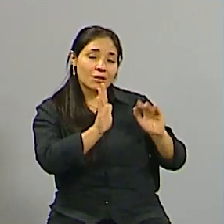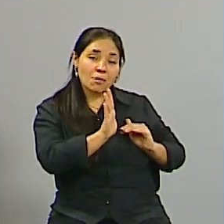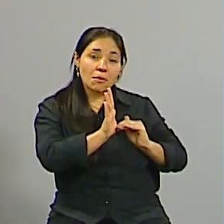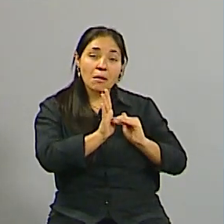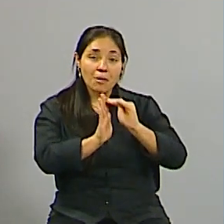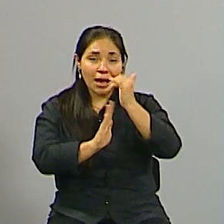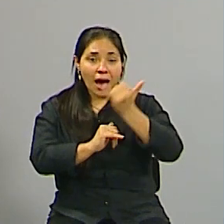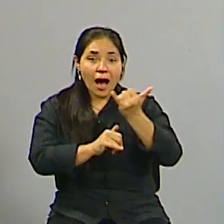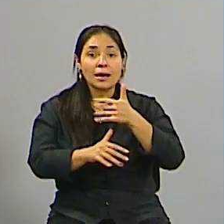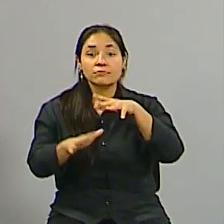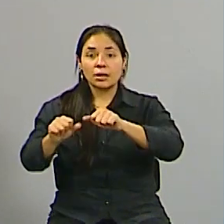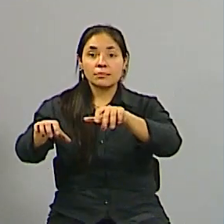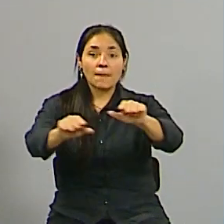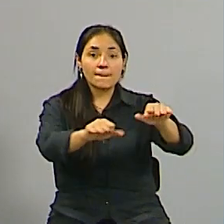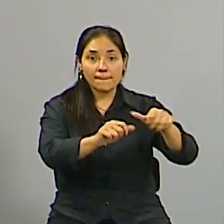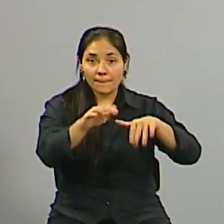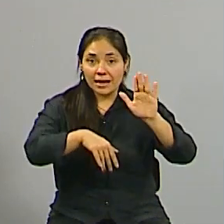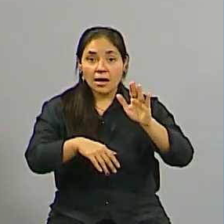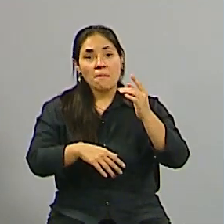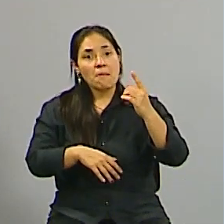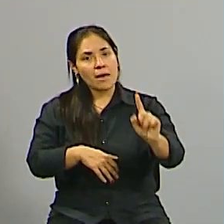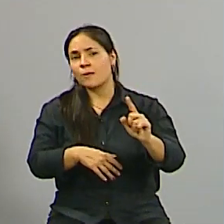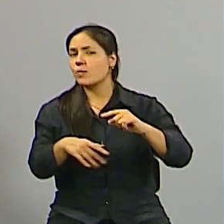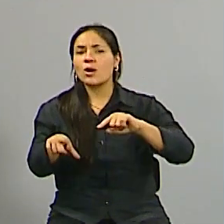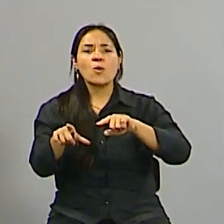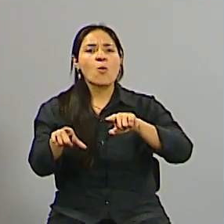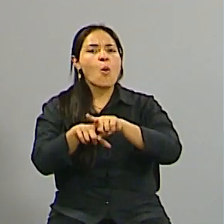la realidad es bastante complicada para el sector trabajador.